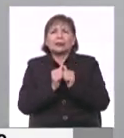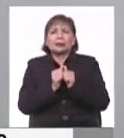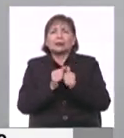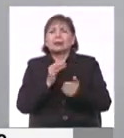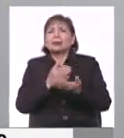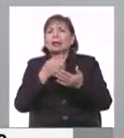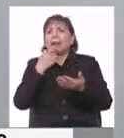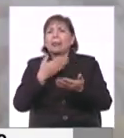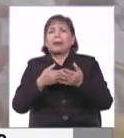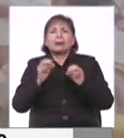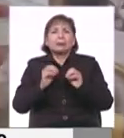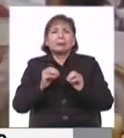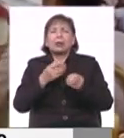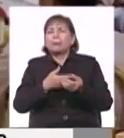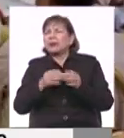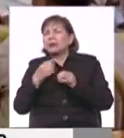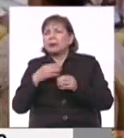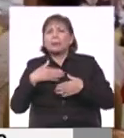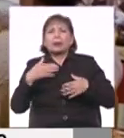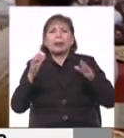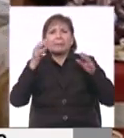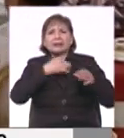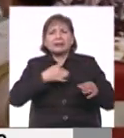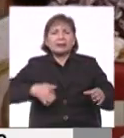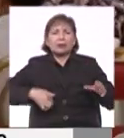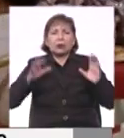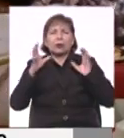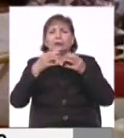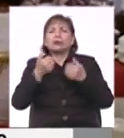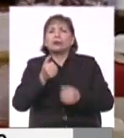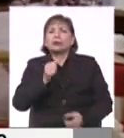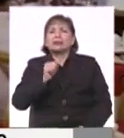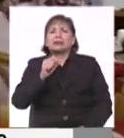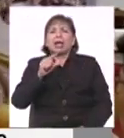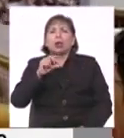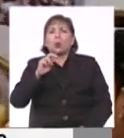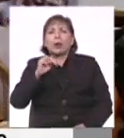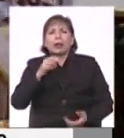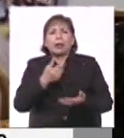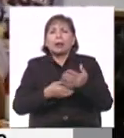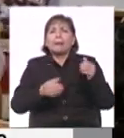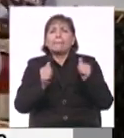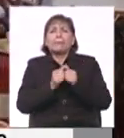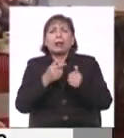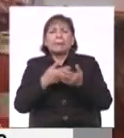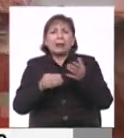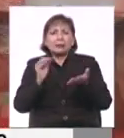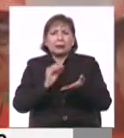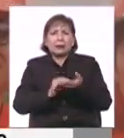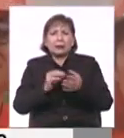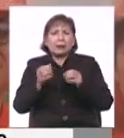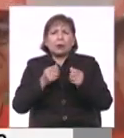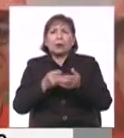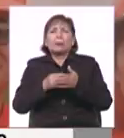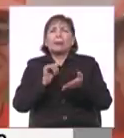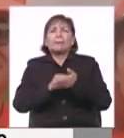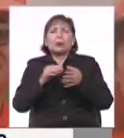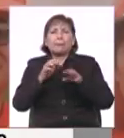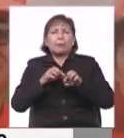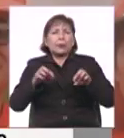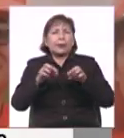y distritales. El presidente del Congreso, Eduardo Salguana Cavides, en coordinación con el Ministerio de Trabajo, llevó el